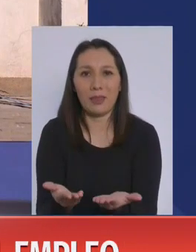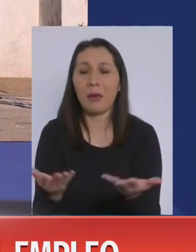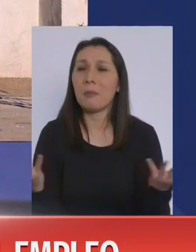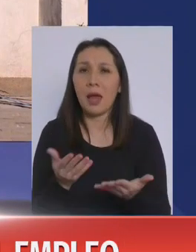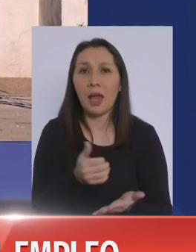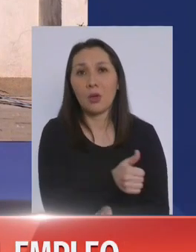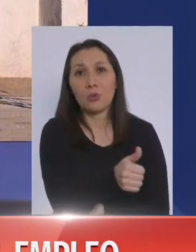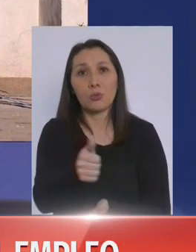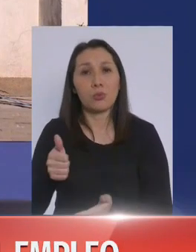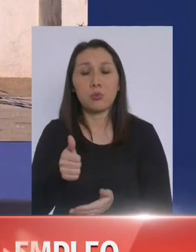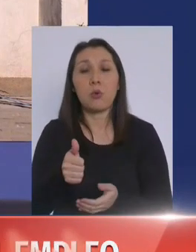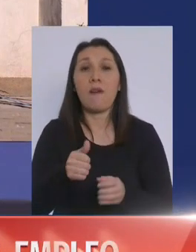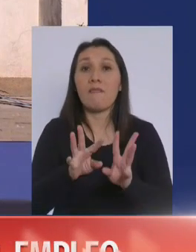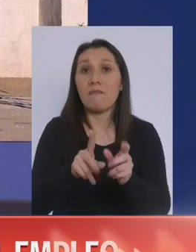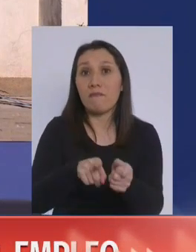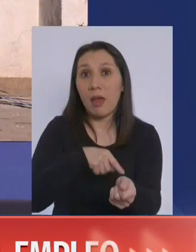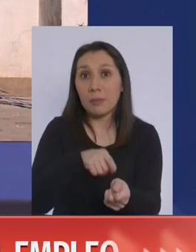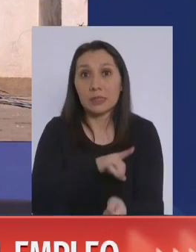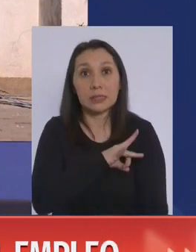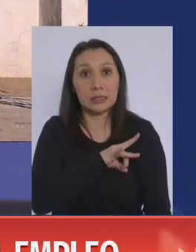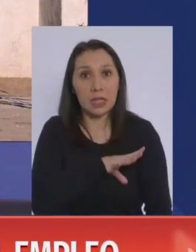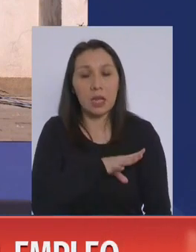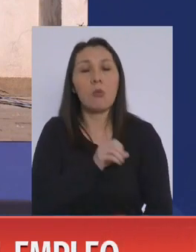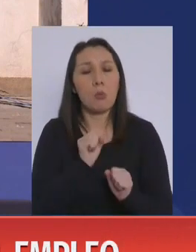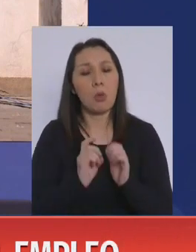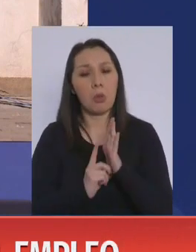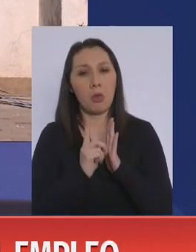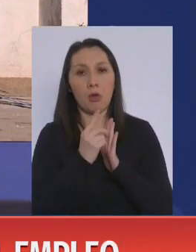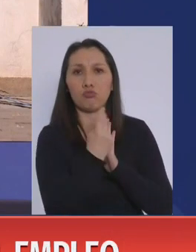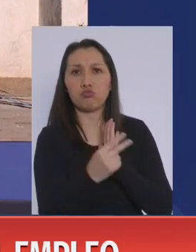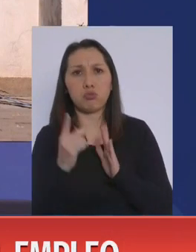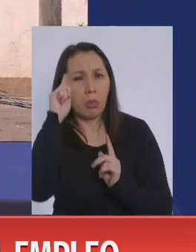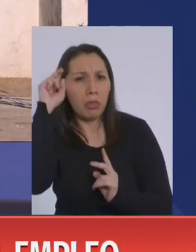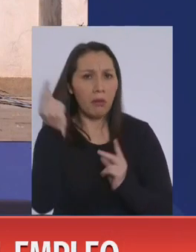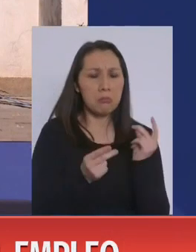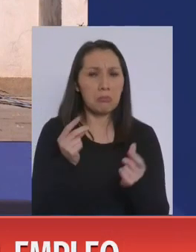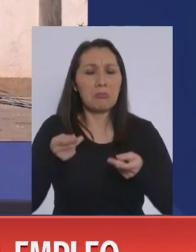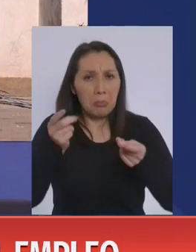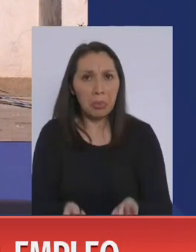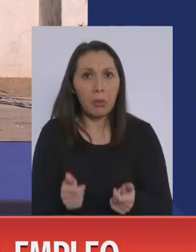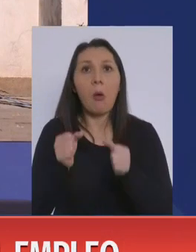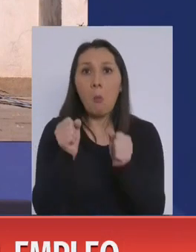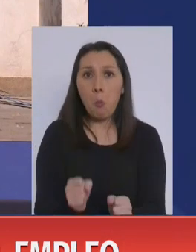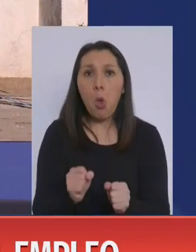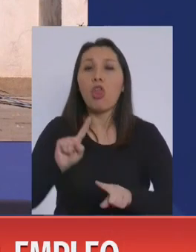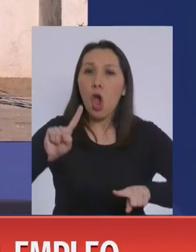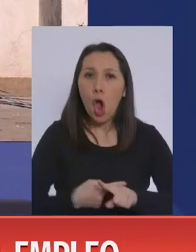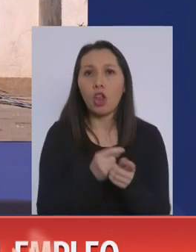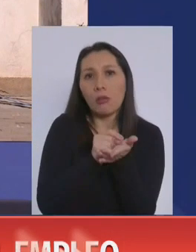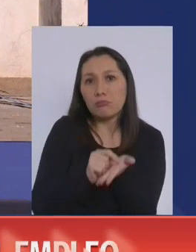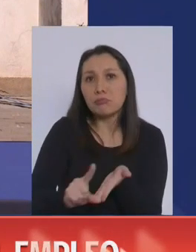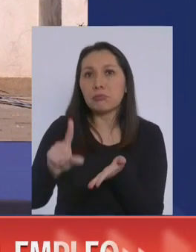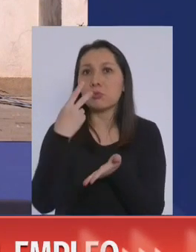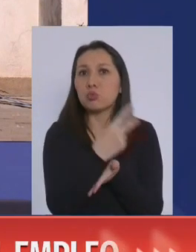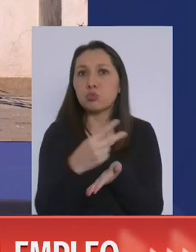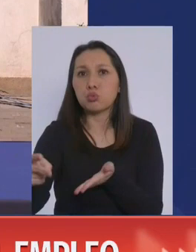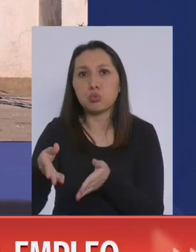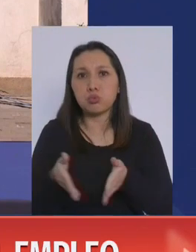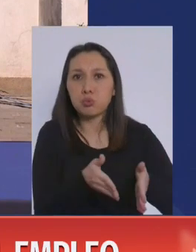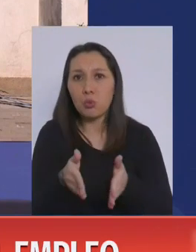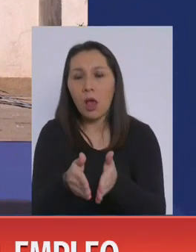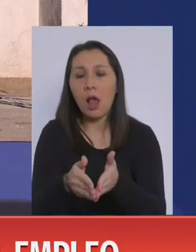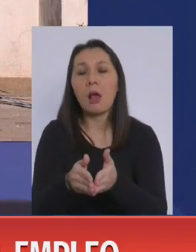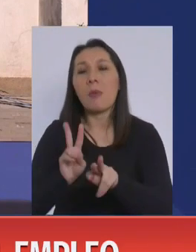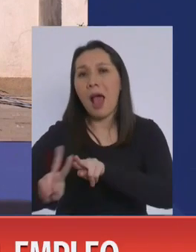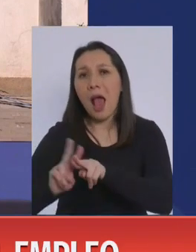para que todas las familias chilenas puedan desarrollar sus talentos, puedan reemprender su camino hacia